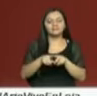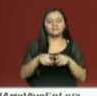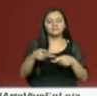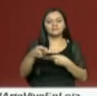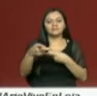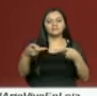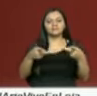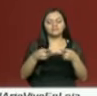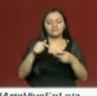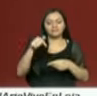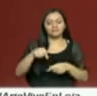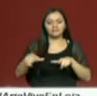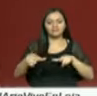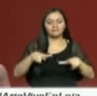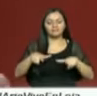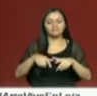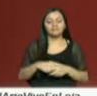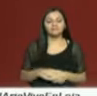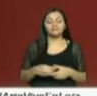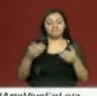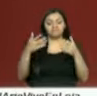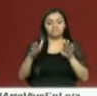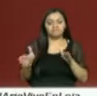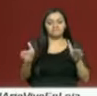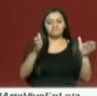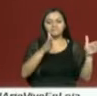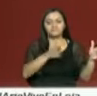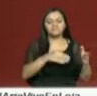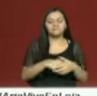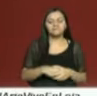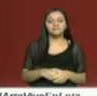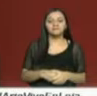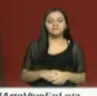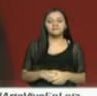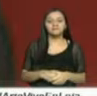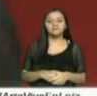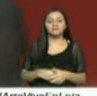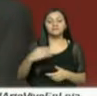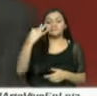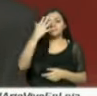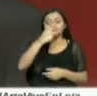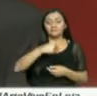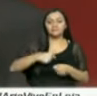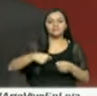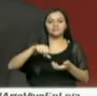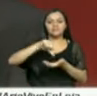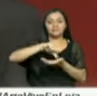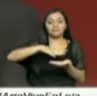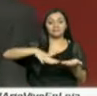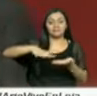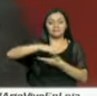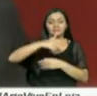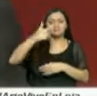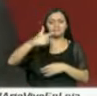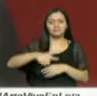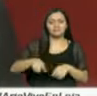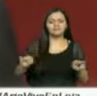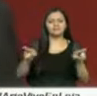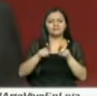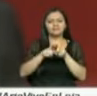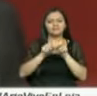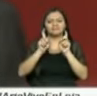en el mundo. Por supuesto, el antes de una bella ciudad como Loja está pletórico